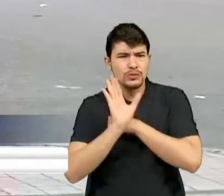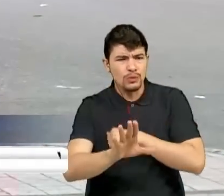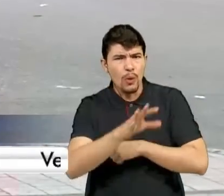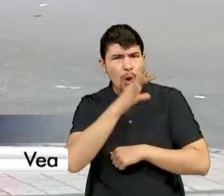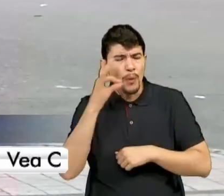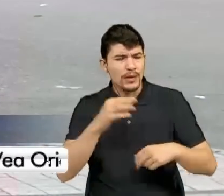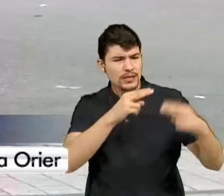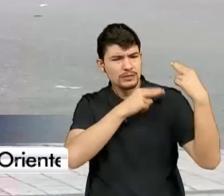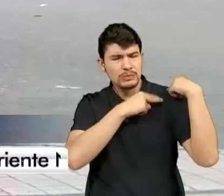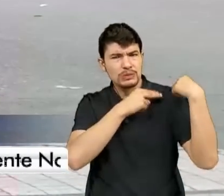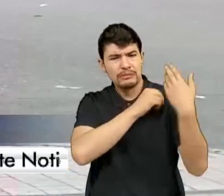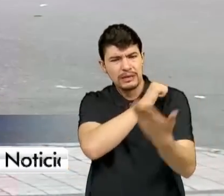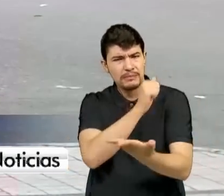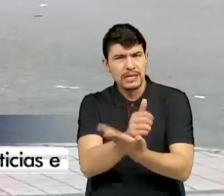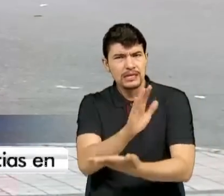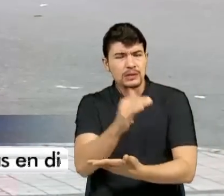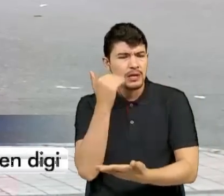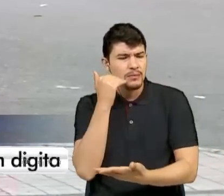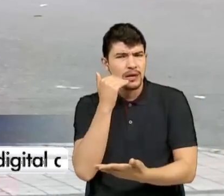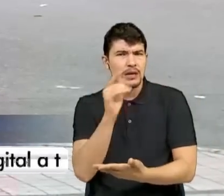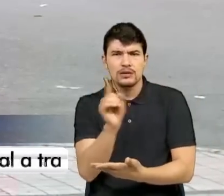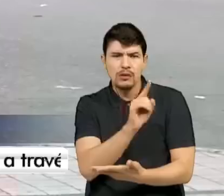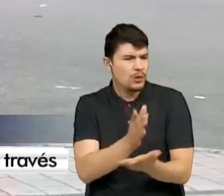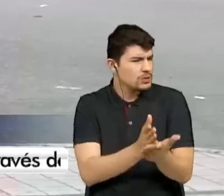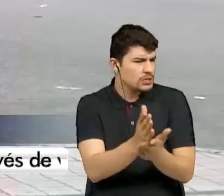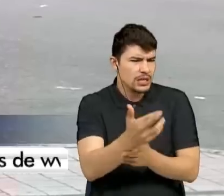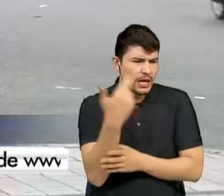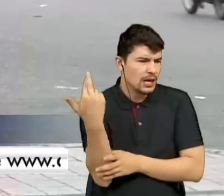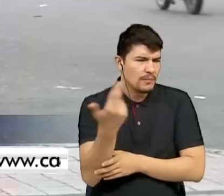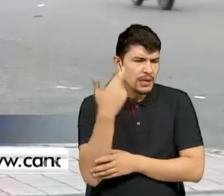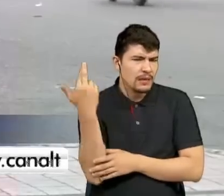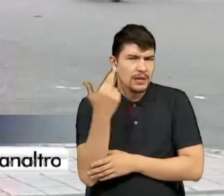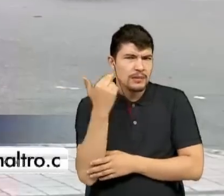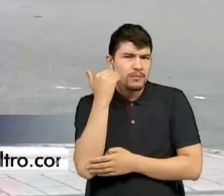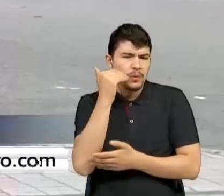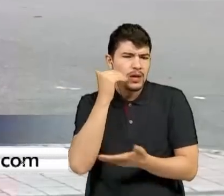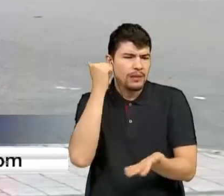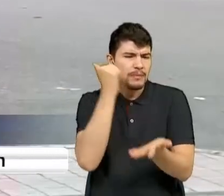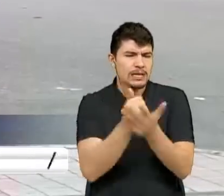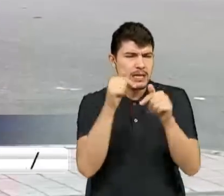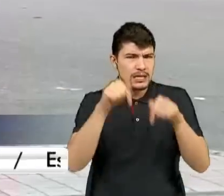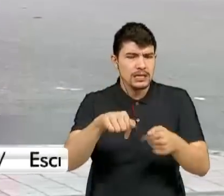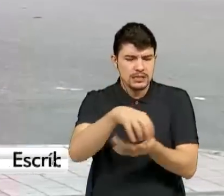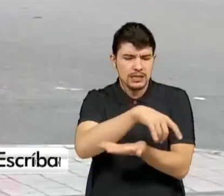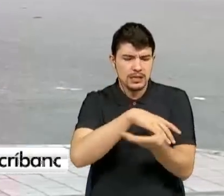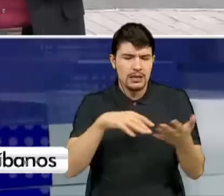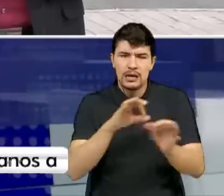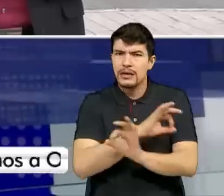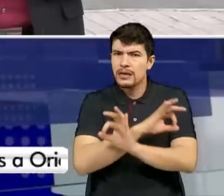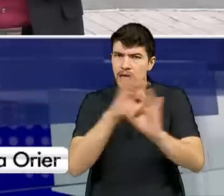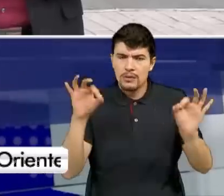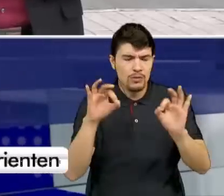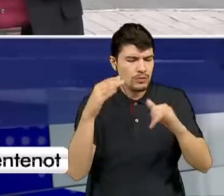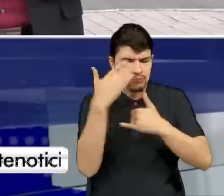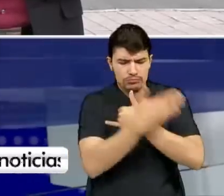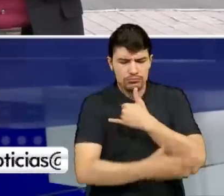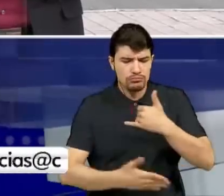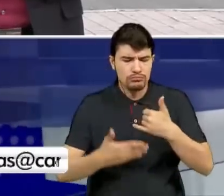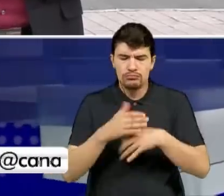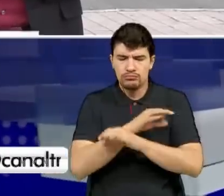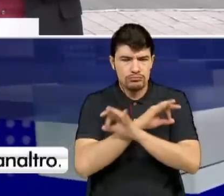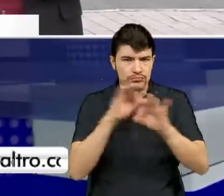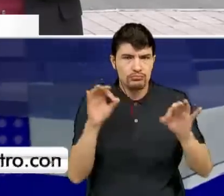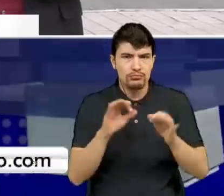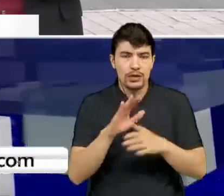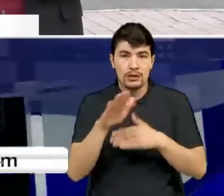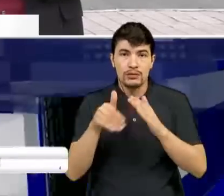de este aberrante crimen para que no se sigan presentando casos de feminicidio en el departamento de Santander ni en ningún lugar de todo el territorio